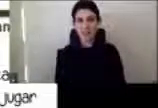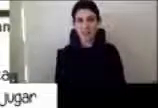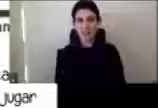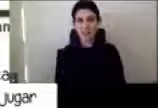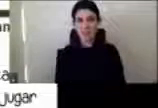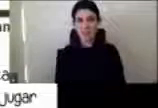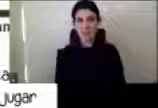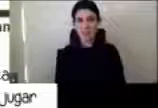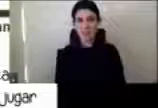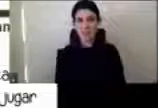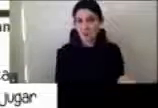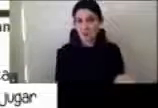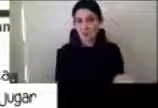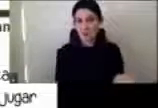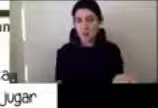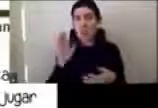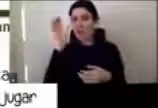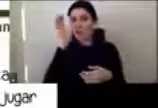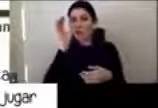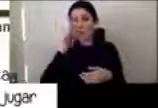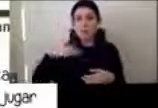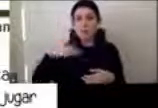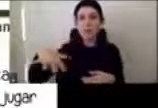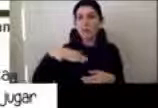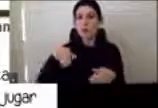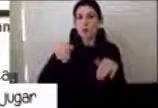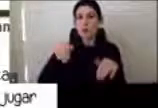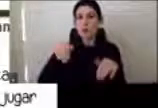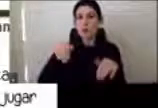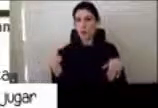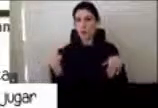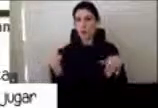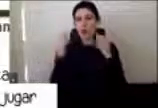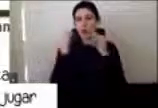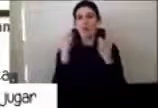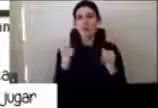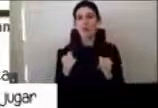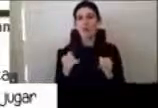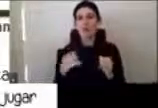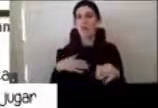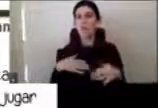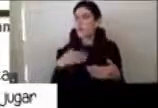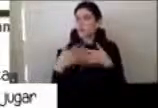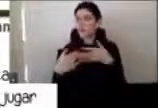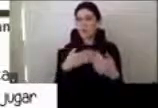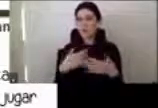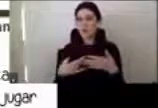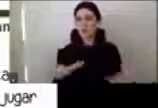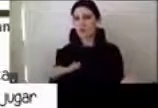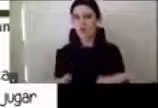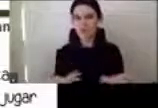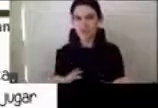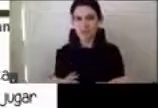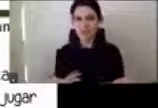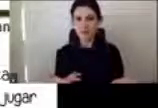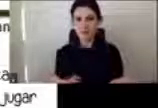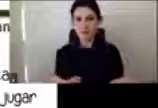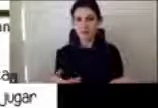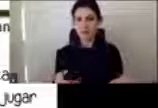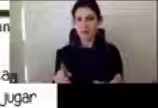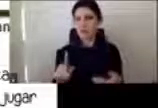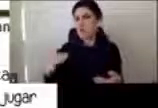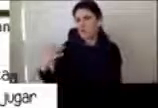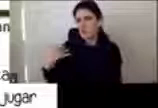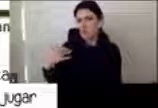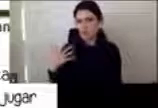nos lleva a buscar situaciones cómodas, donde nuestra forma de actuar es mucho más genuina y natural. Es intrascendente porque es